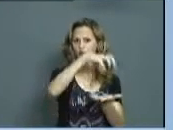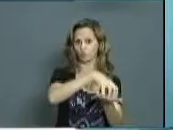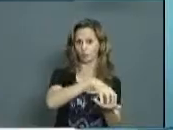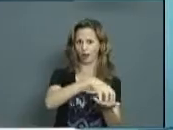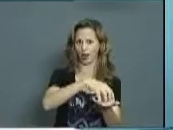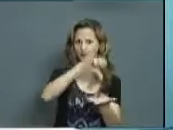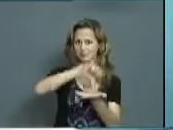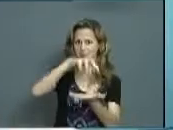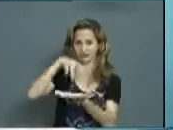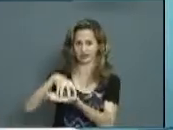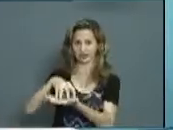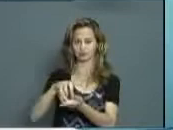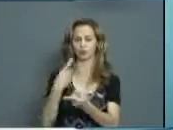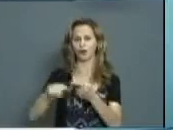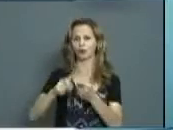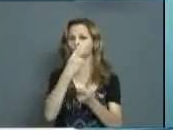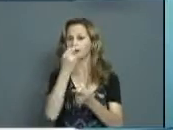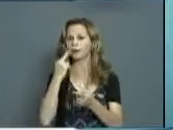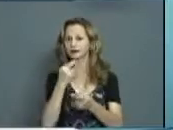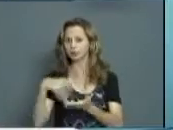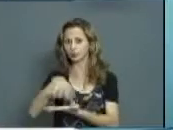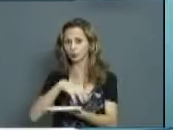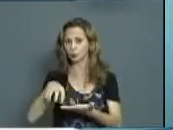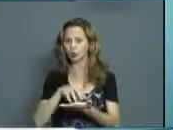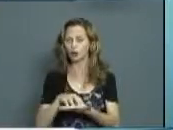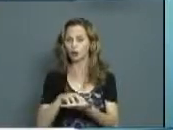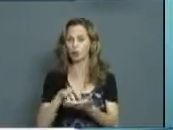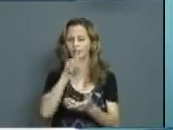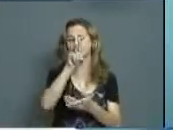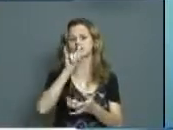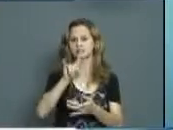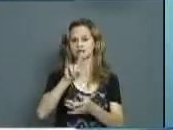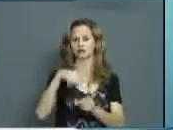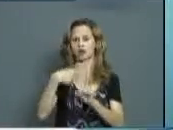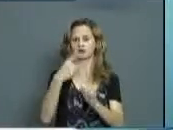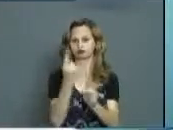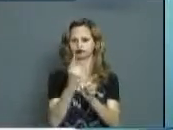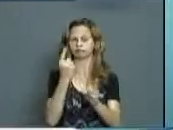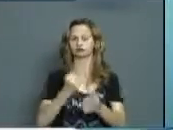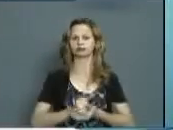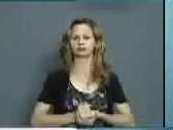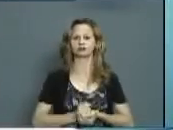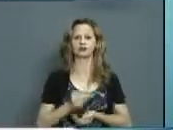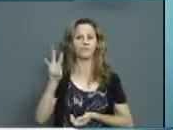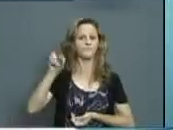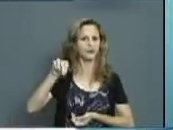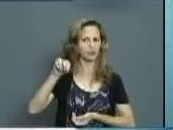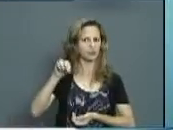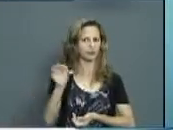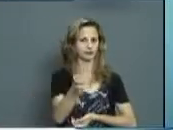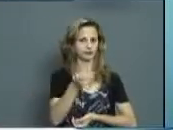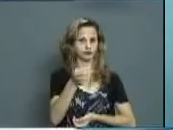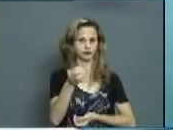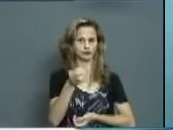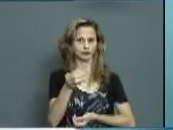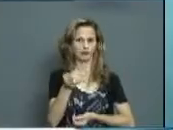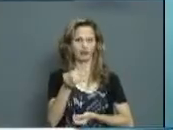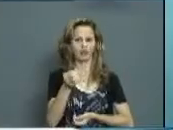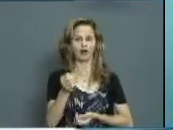área de salud José Martí Pérez, 19 casos, todos son contactos de confirmados. El municipio de Mayarí, Vallecito Florido con